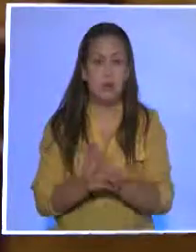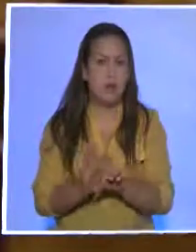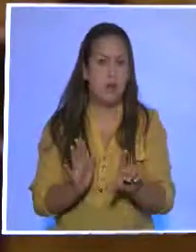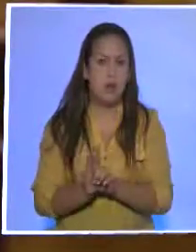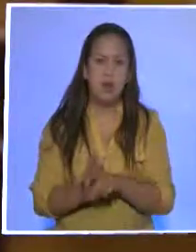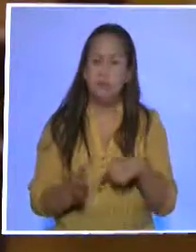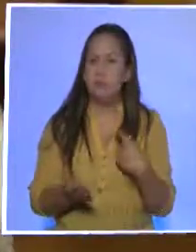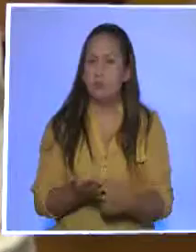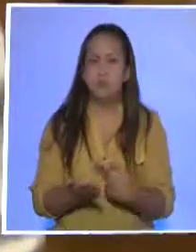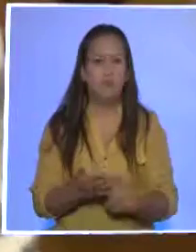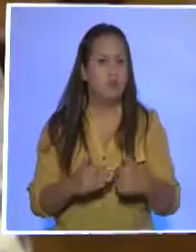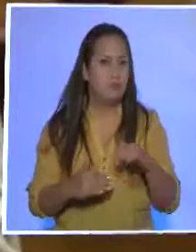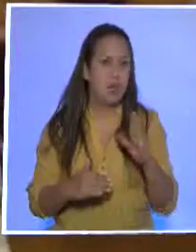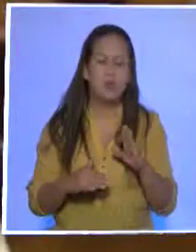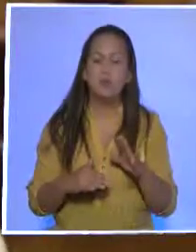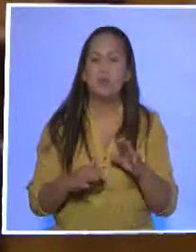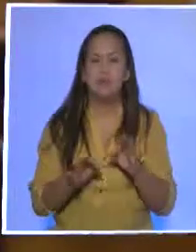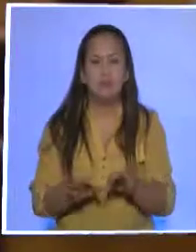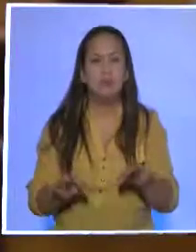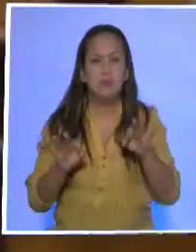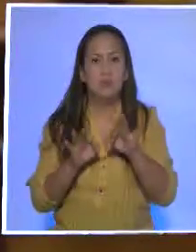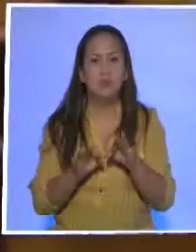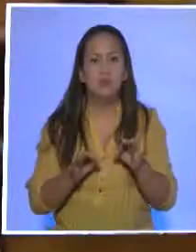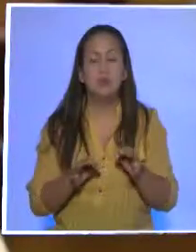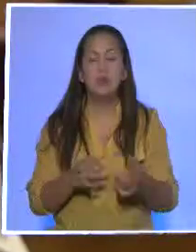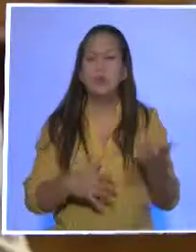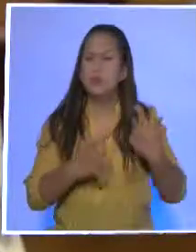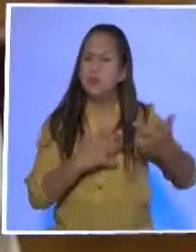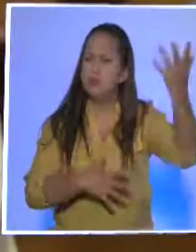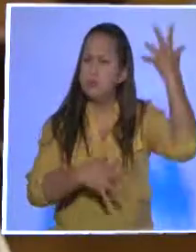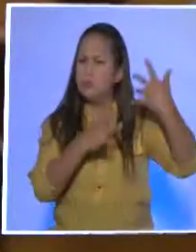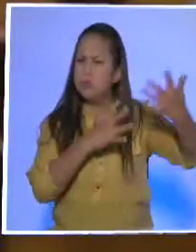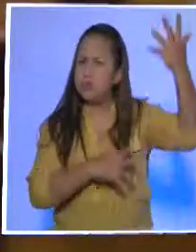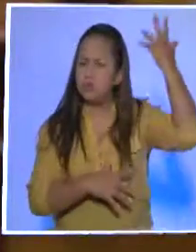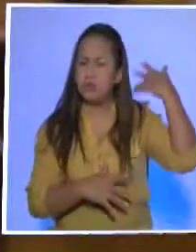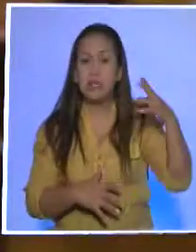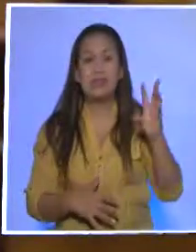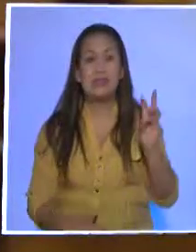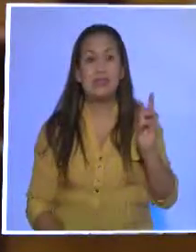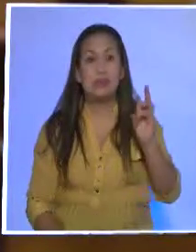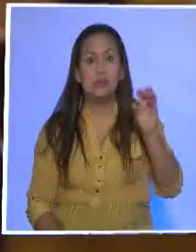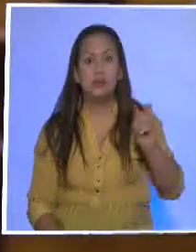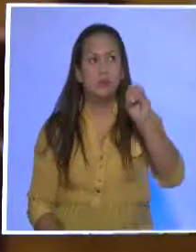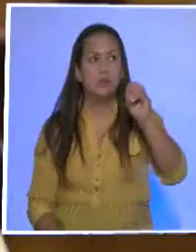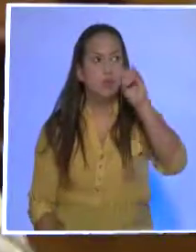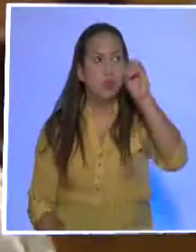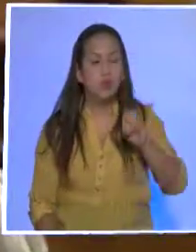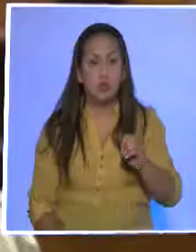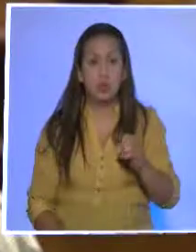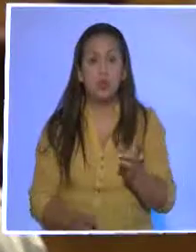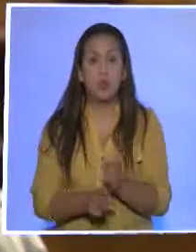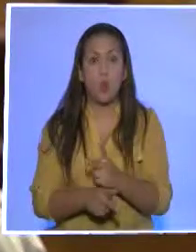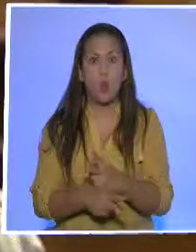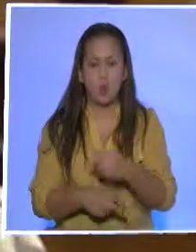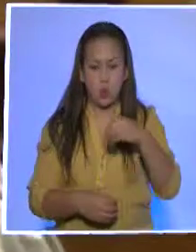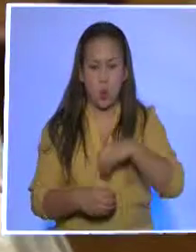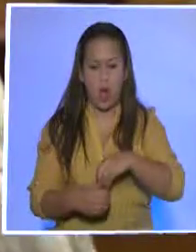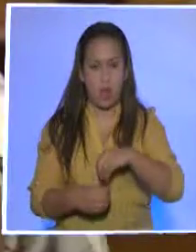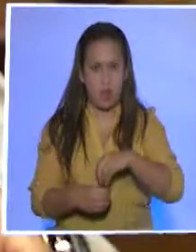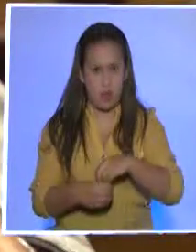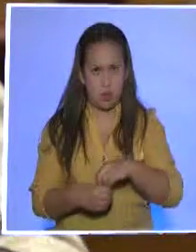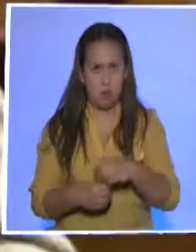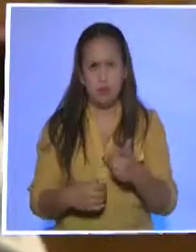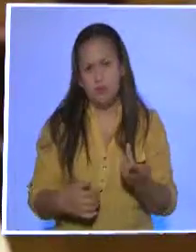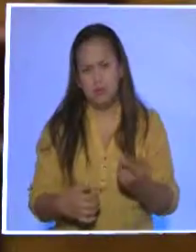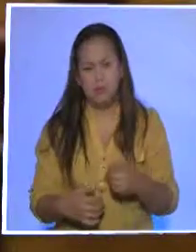en la cual históricamente hemos definido el 6% del producto bruto interno para la educación entre